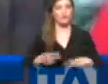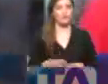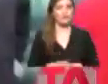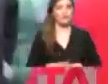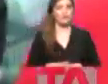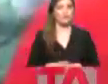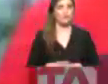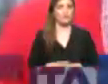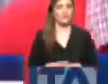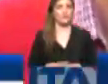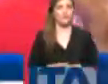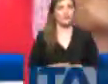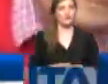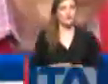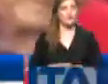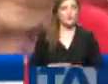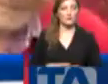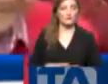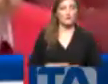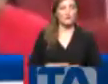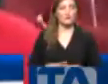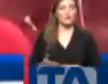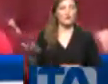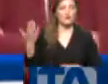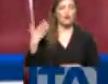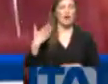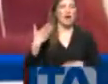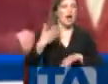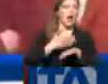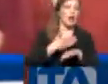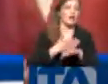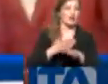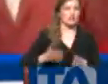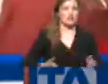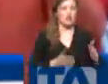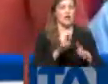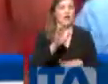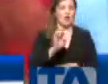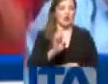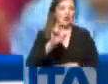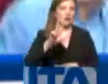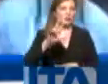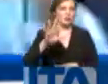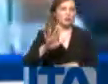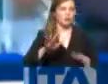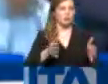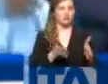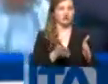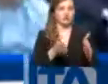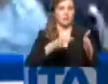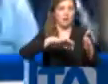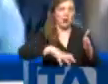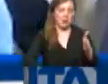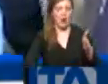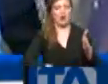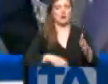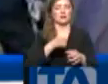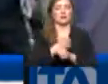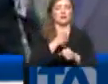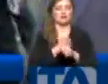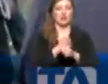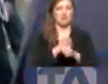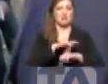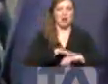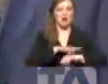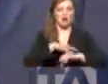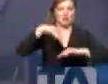hace un año se formó un socavón aquí en la calle 35 y ahora se deben realizar trabajos de alcantarillado, por lo